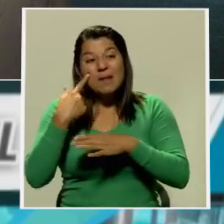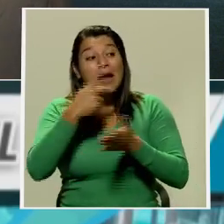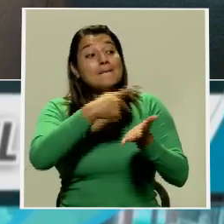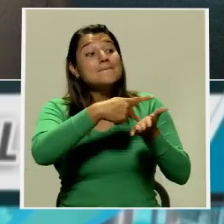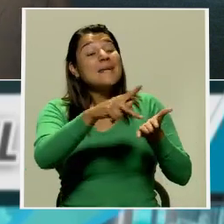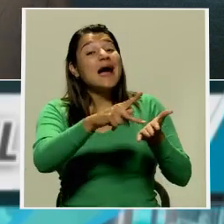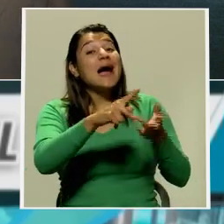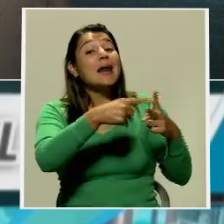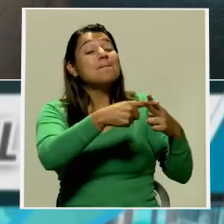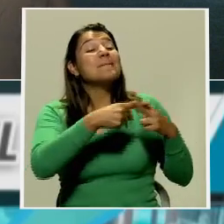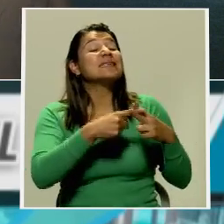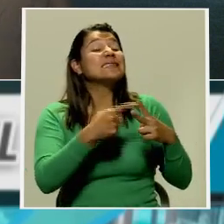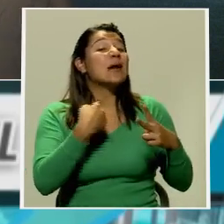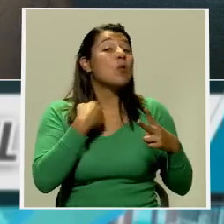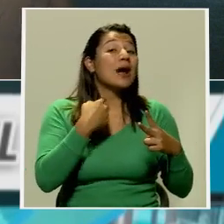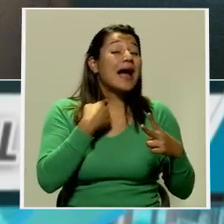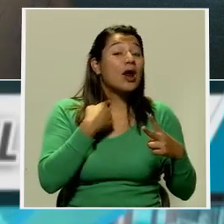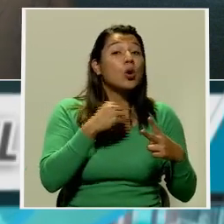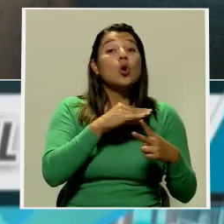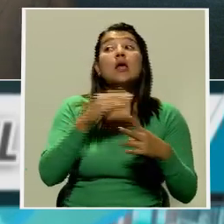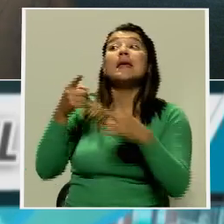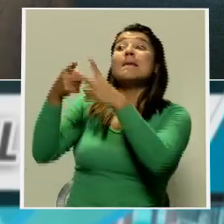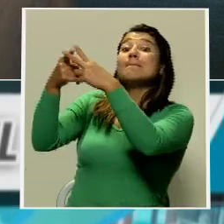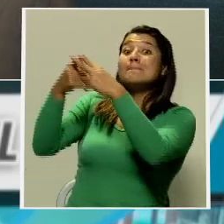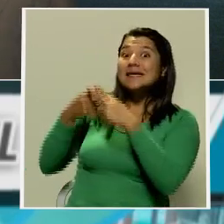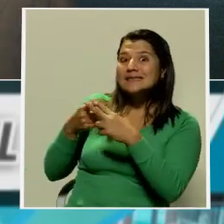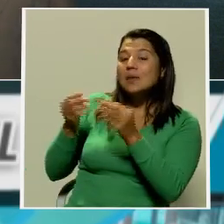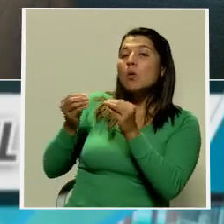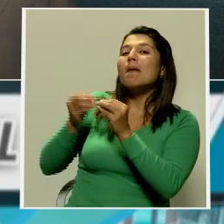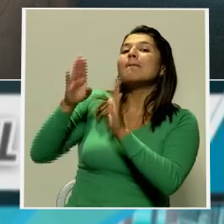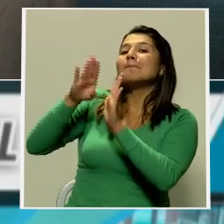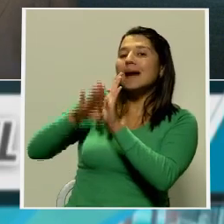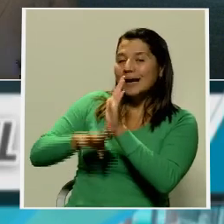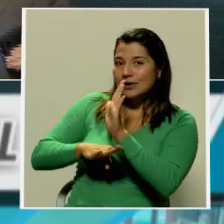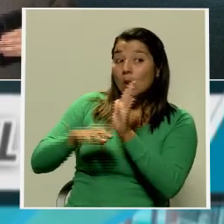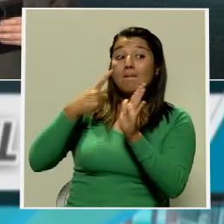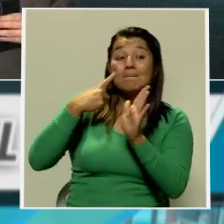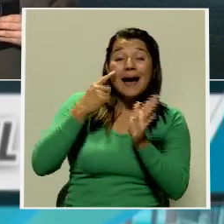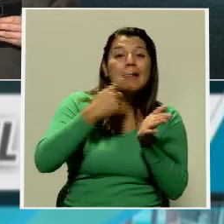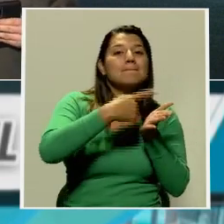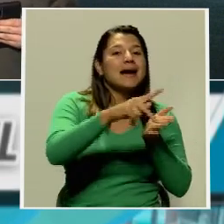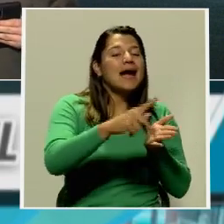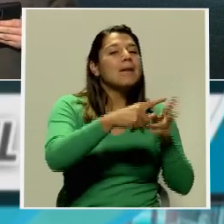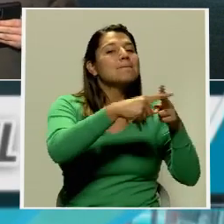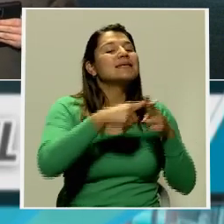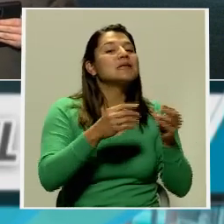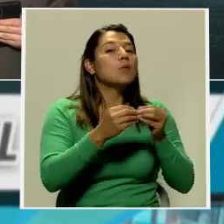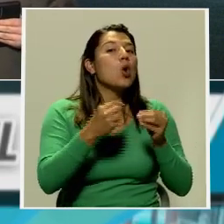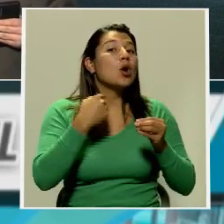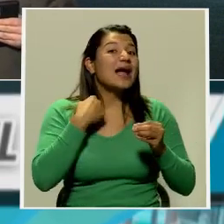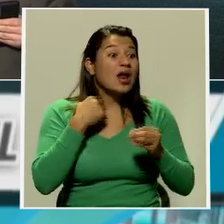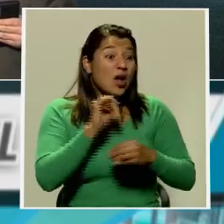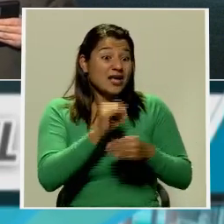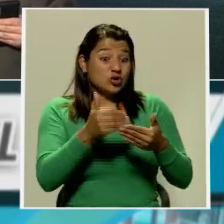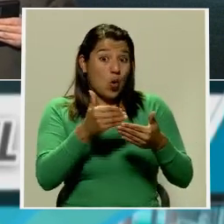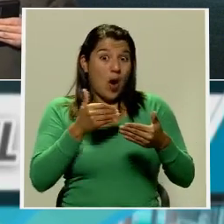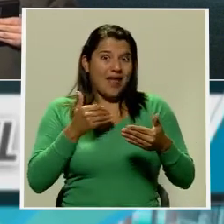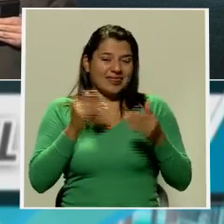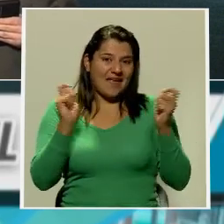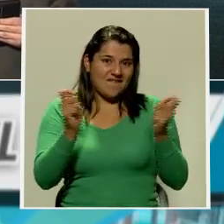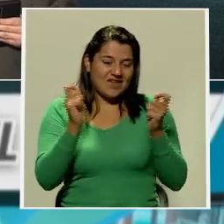deuda más barata. Esto ocurrió sobre las fiestas navideñas